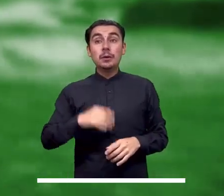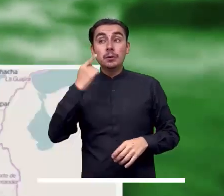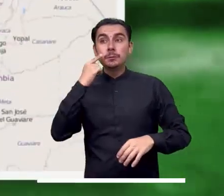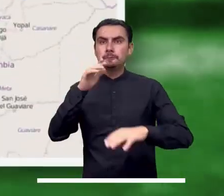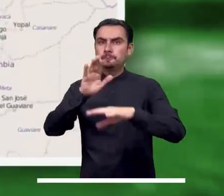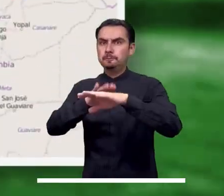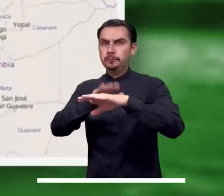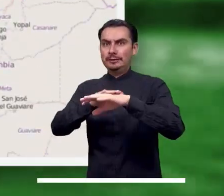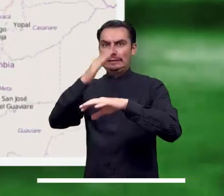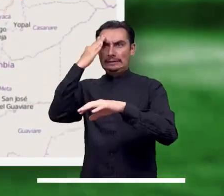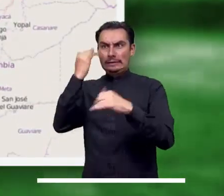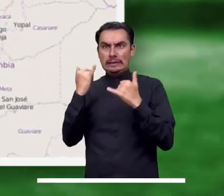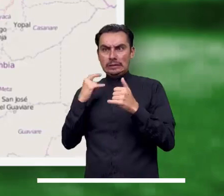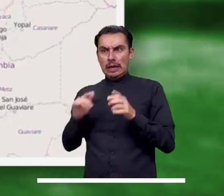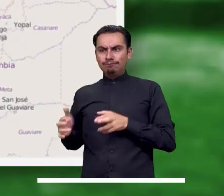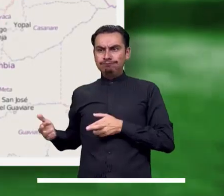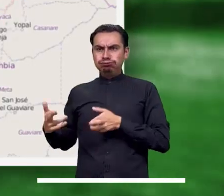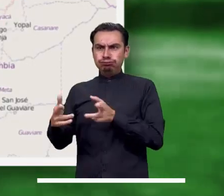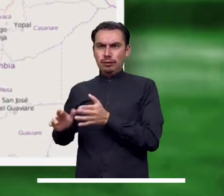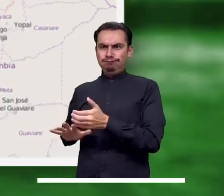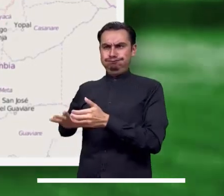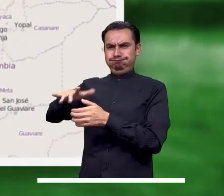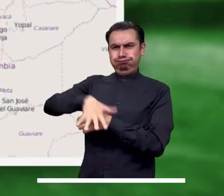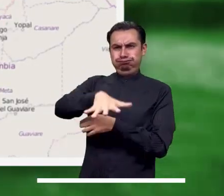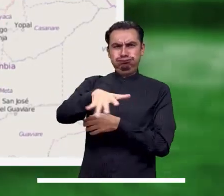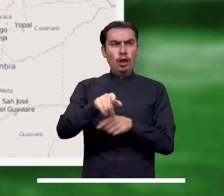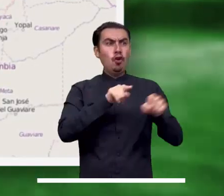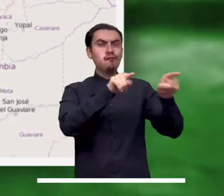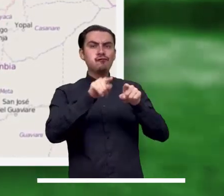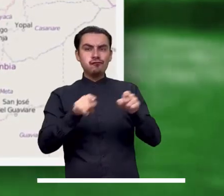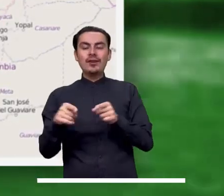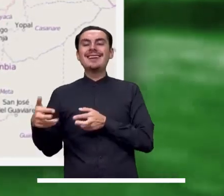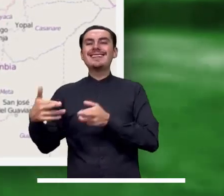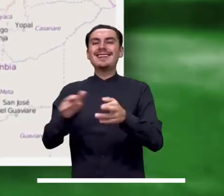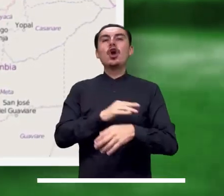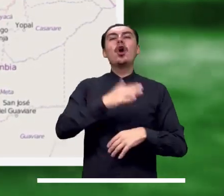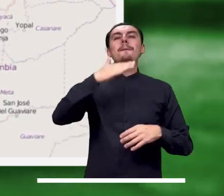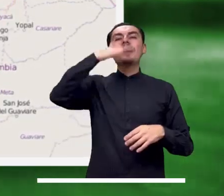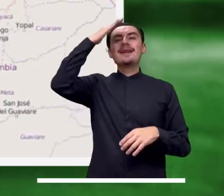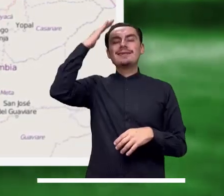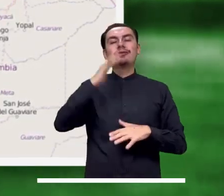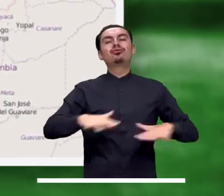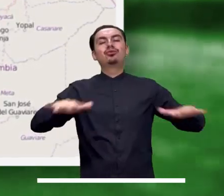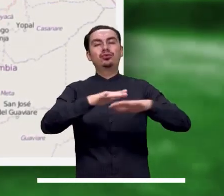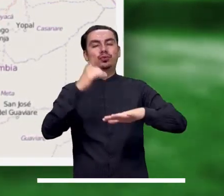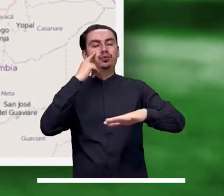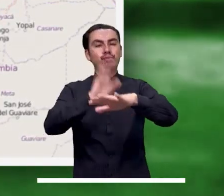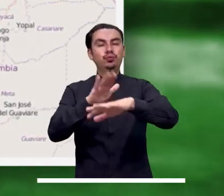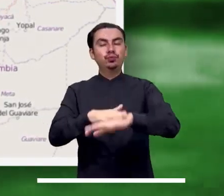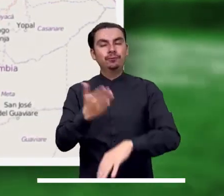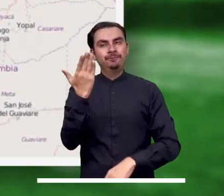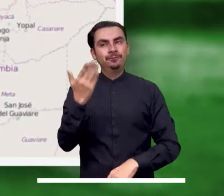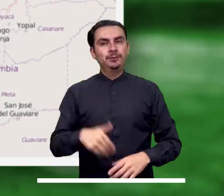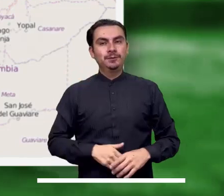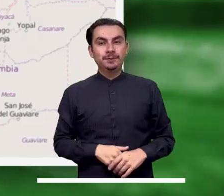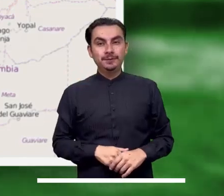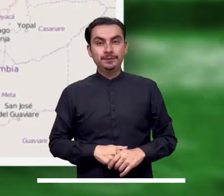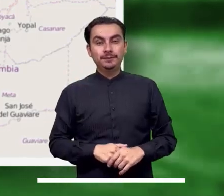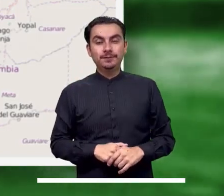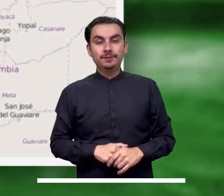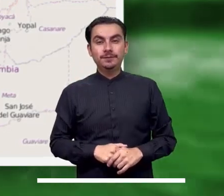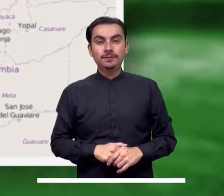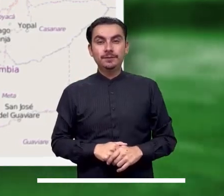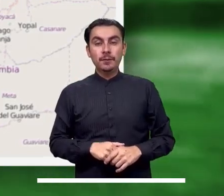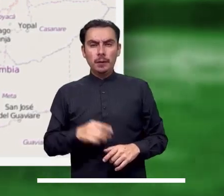Roja se activa por Los Fuertes aguaceros que se registraron en Cartagena lo que causó inundaciones en varios sectores de la